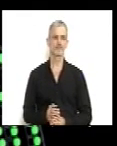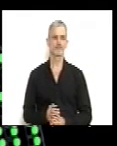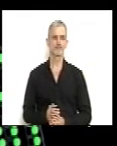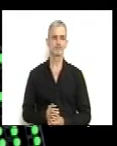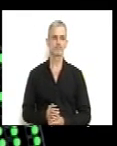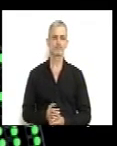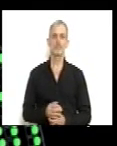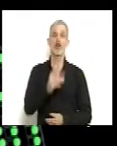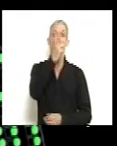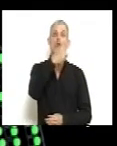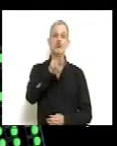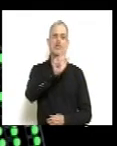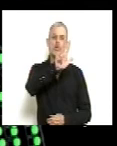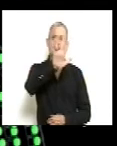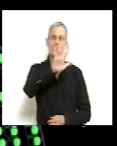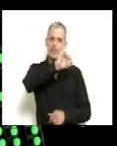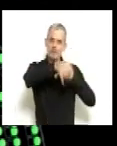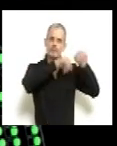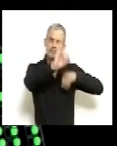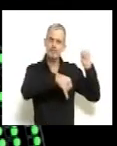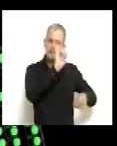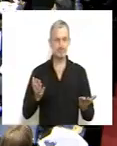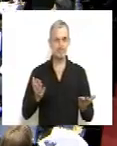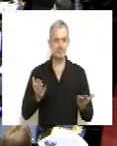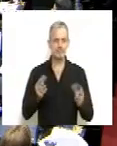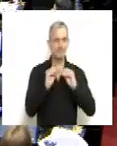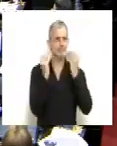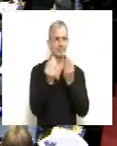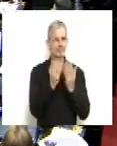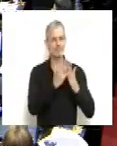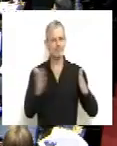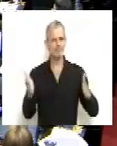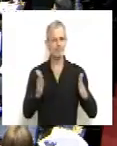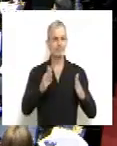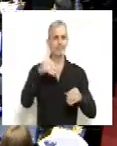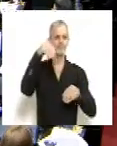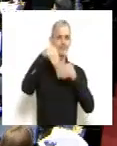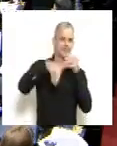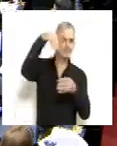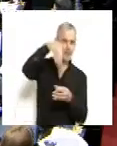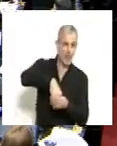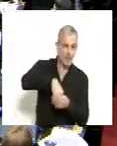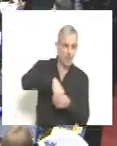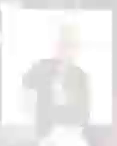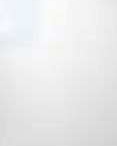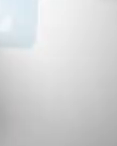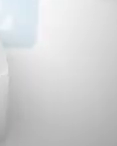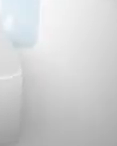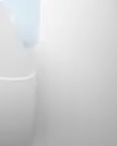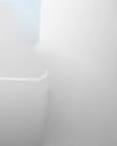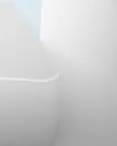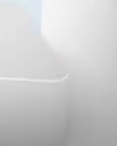235 votos afirmativos, 0 negativos. Resulta afirmativa.